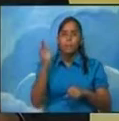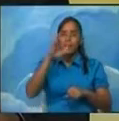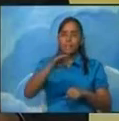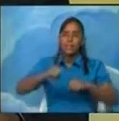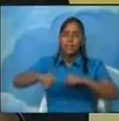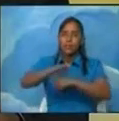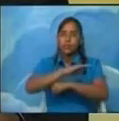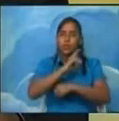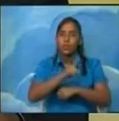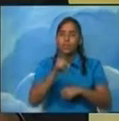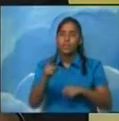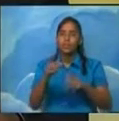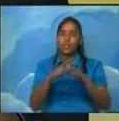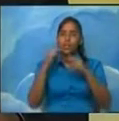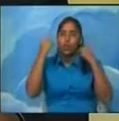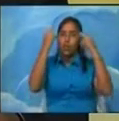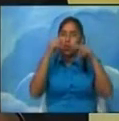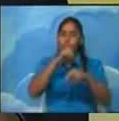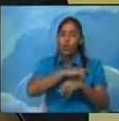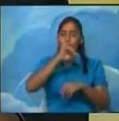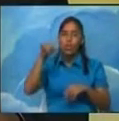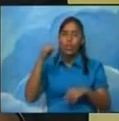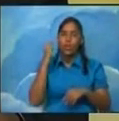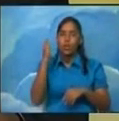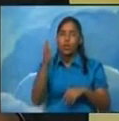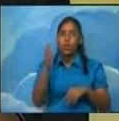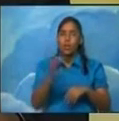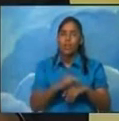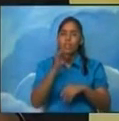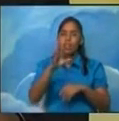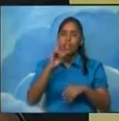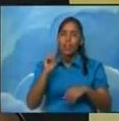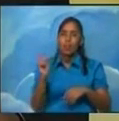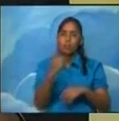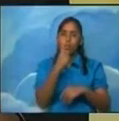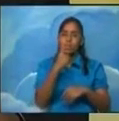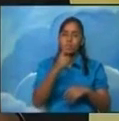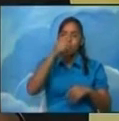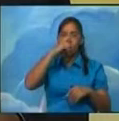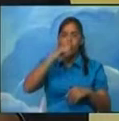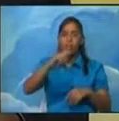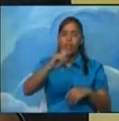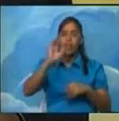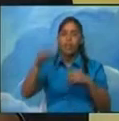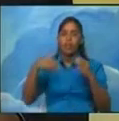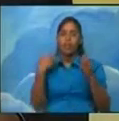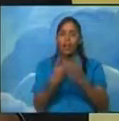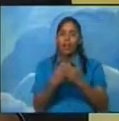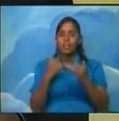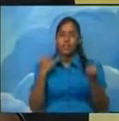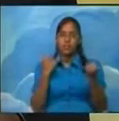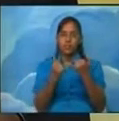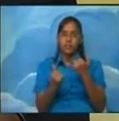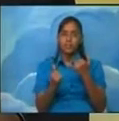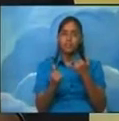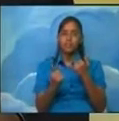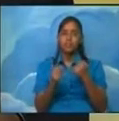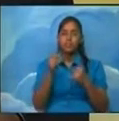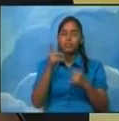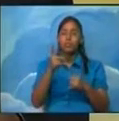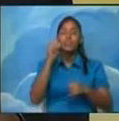sobre ellas los ojos de Jehová tu Dios, desde el principio del año hasta el fin.